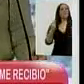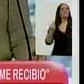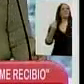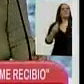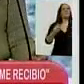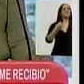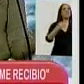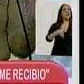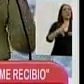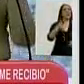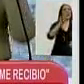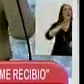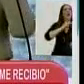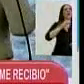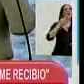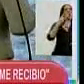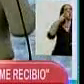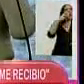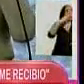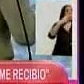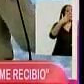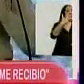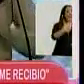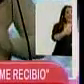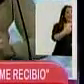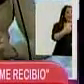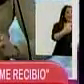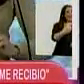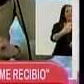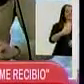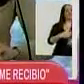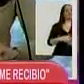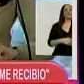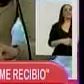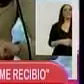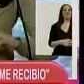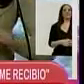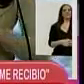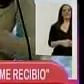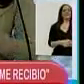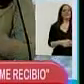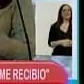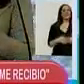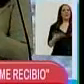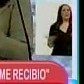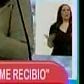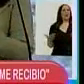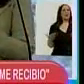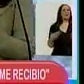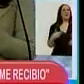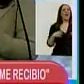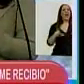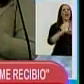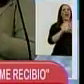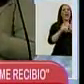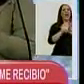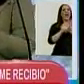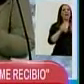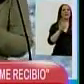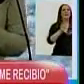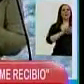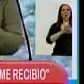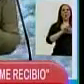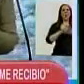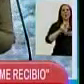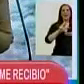alguna manera, aunque estén separados, vos decís que estaban separados, o sea, dormían en cuartos separados, tenían como una relación... No estaba en el departamento yo,